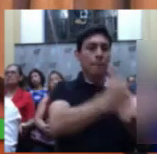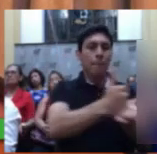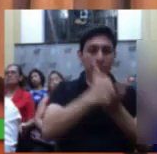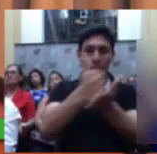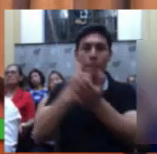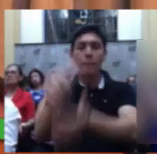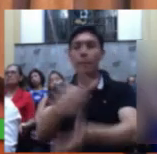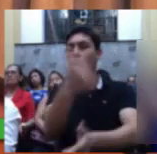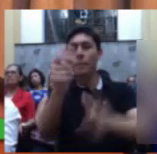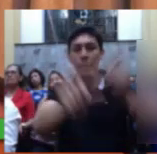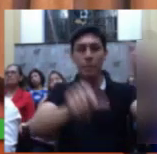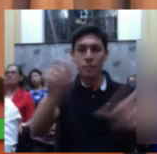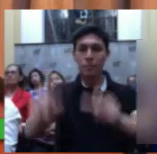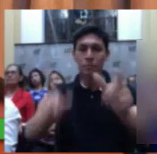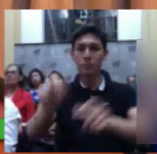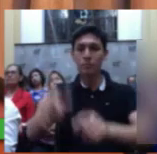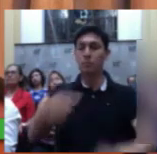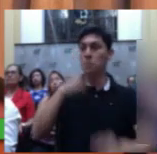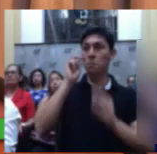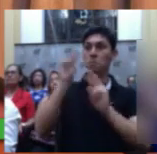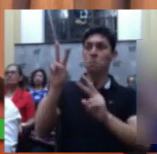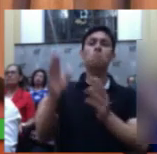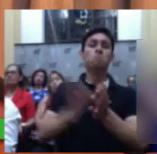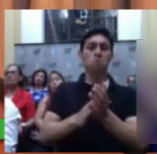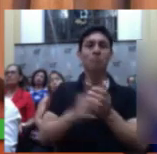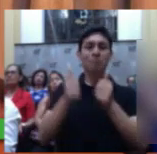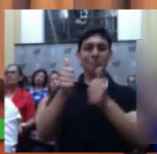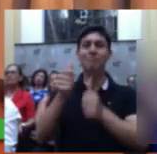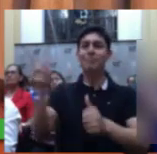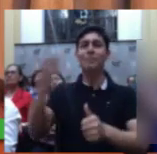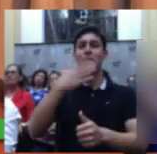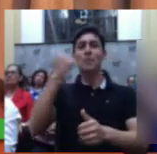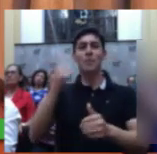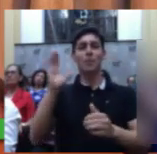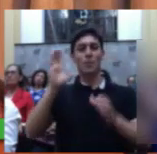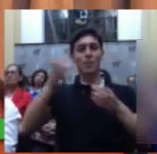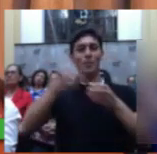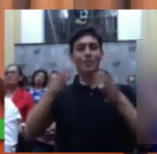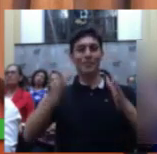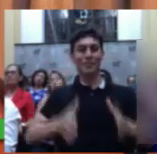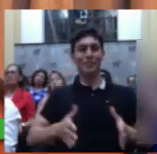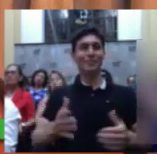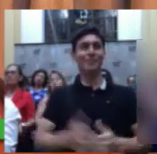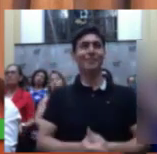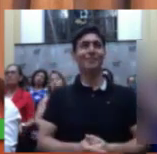me consta porque me permite tener al mejor asesor que un congresista puede tener, y ad honorem.